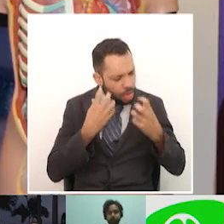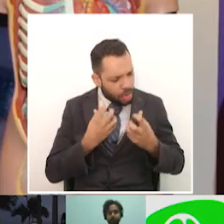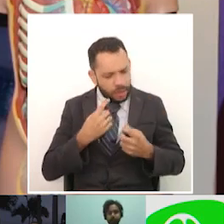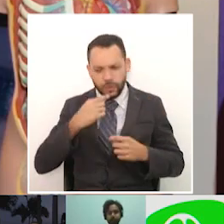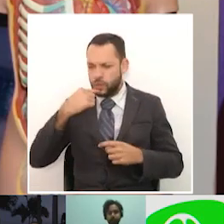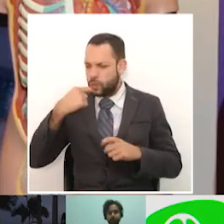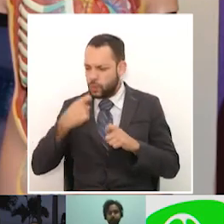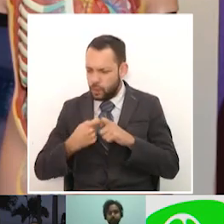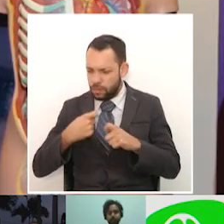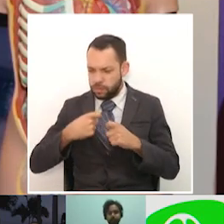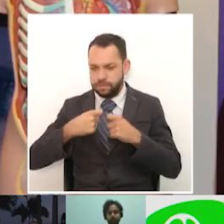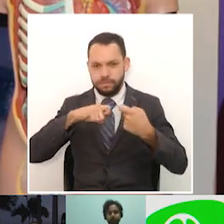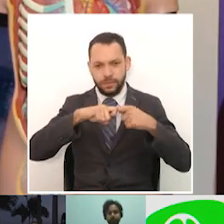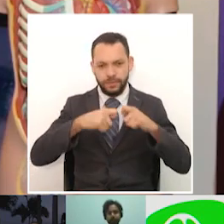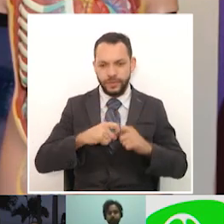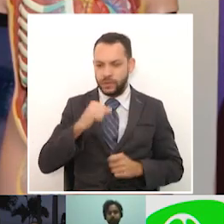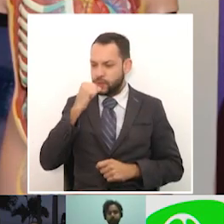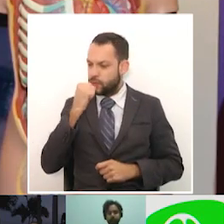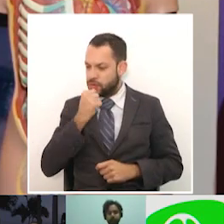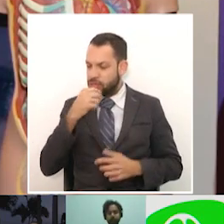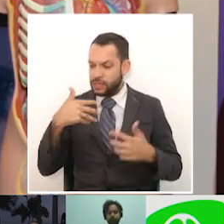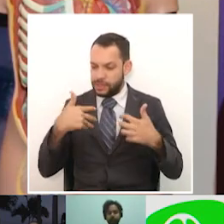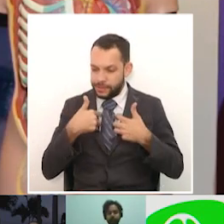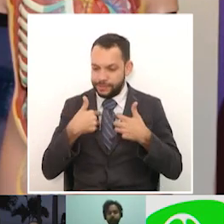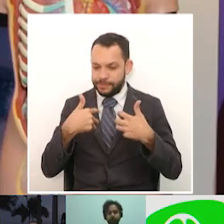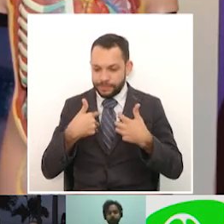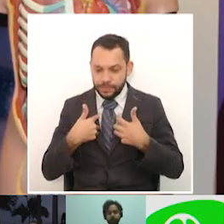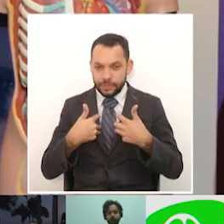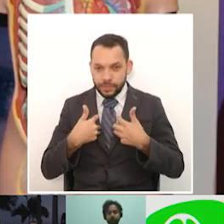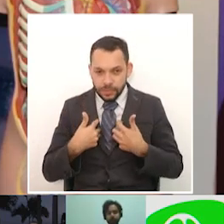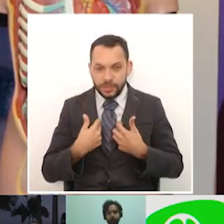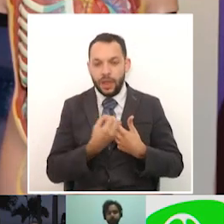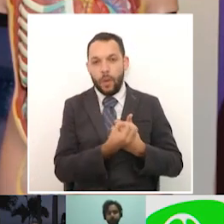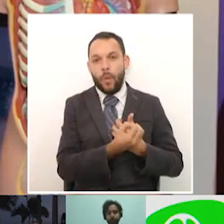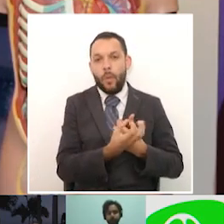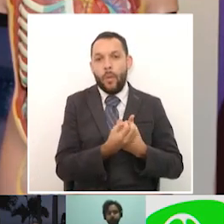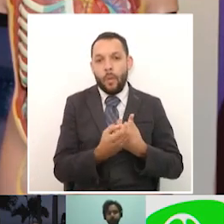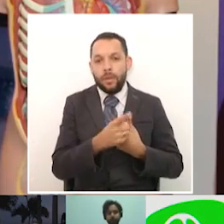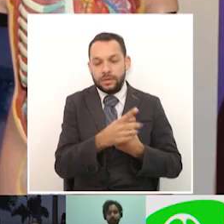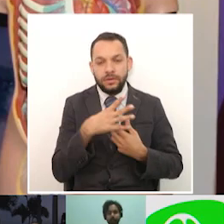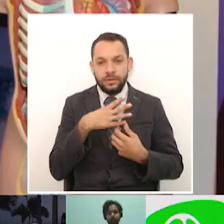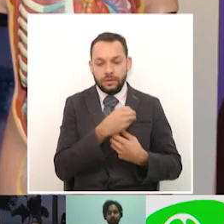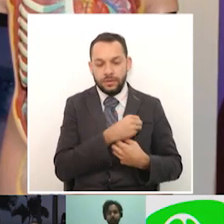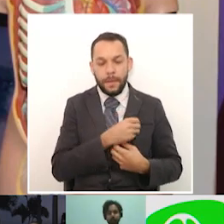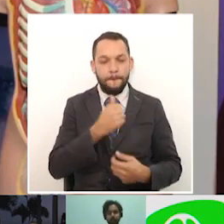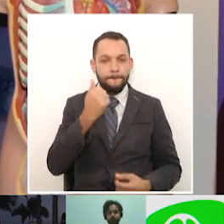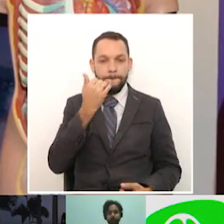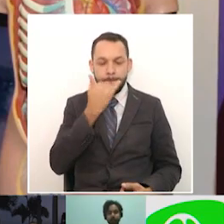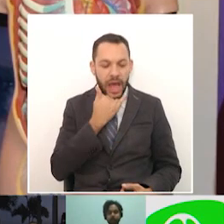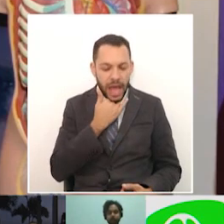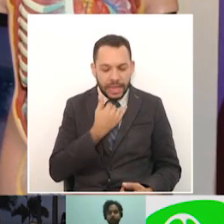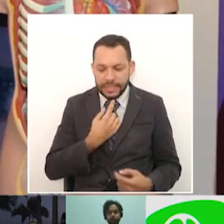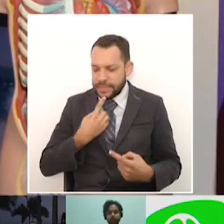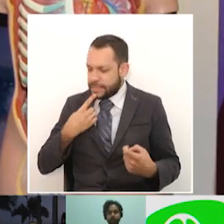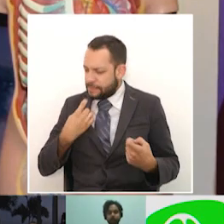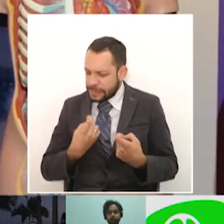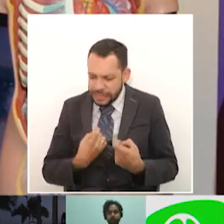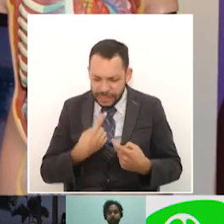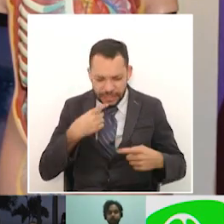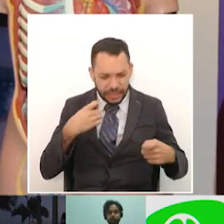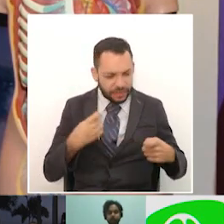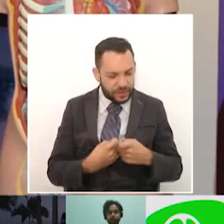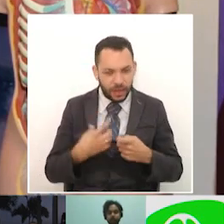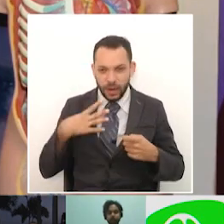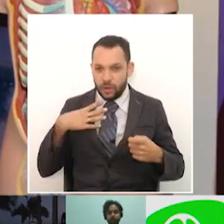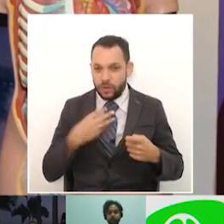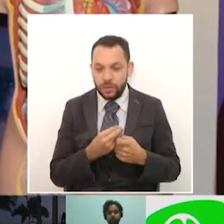que ese sufrimiento se da debido a que muchas veces creemos que somos seres humanos y no entendemos que la raíz